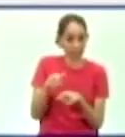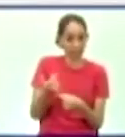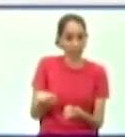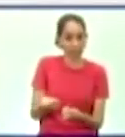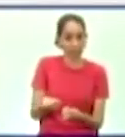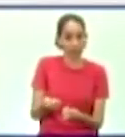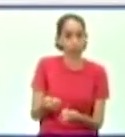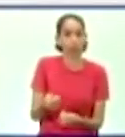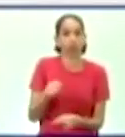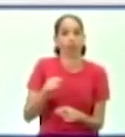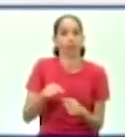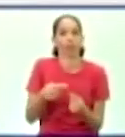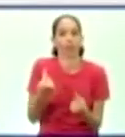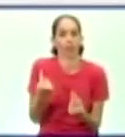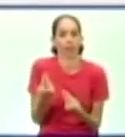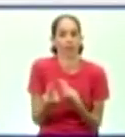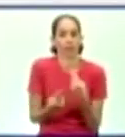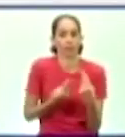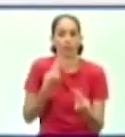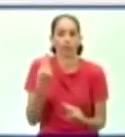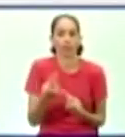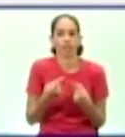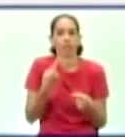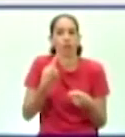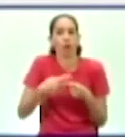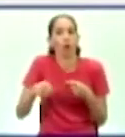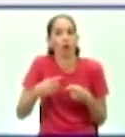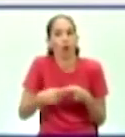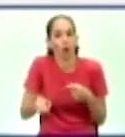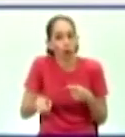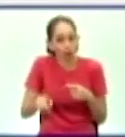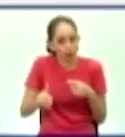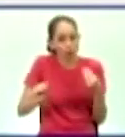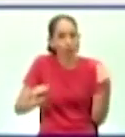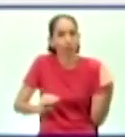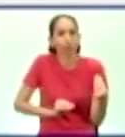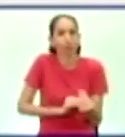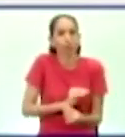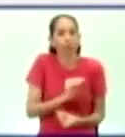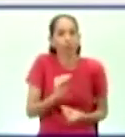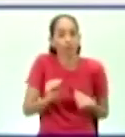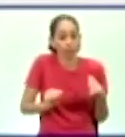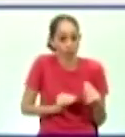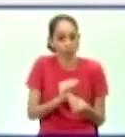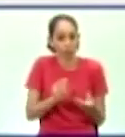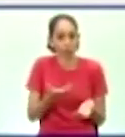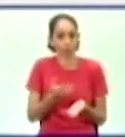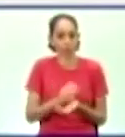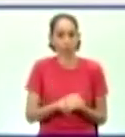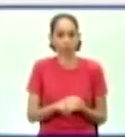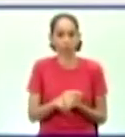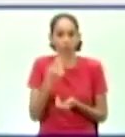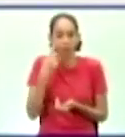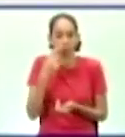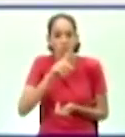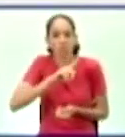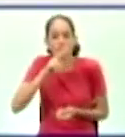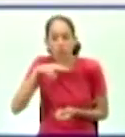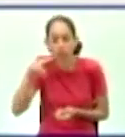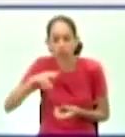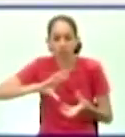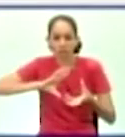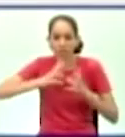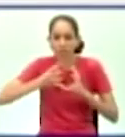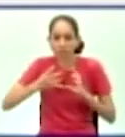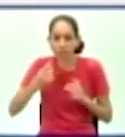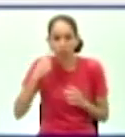o auxiliar para entonces poder marcar el ángulo que vamos a calcular y poder hacer el